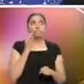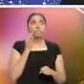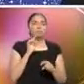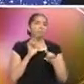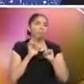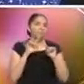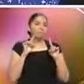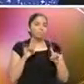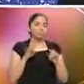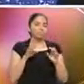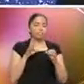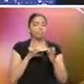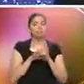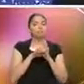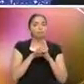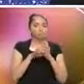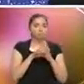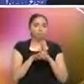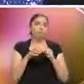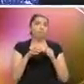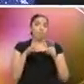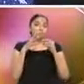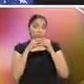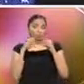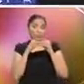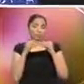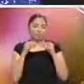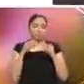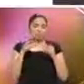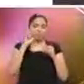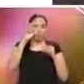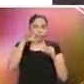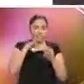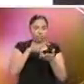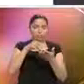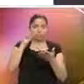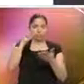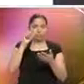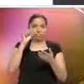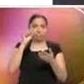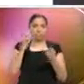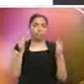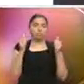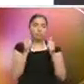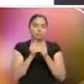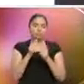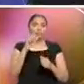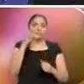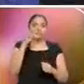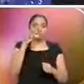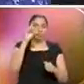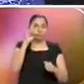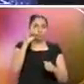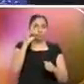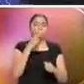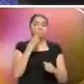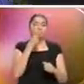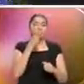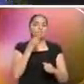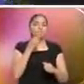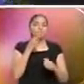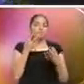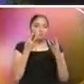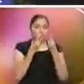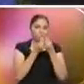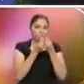el jamón con la fruta, eso como salado del jamón con lo dulce y queda Mira. bueno. Ok. Sí. Pues, ¿qué les parece si vamos